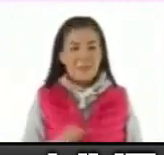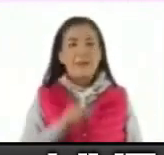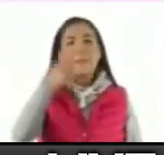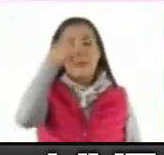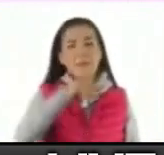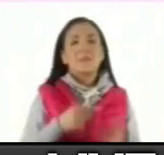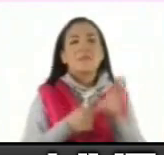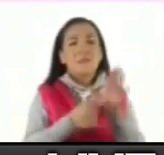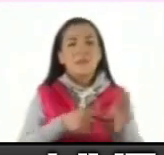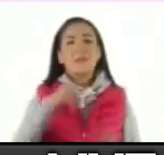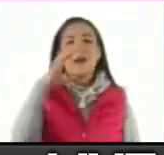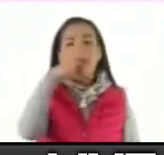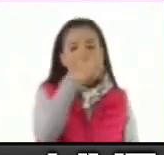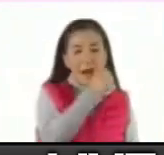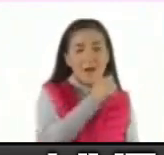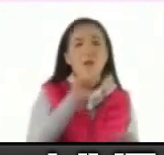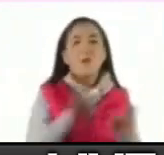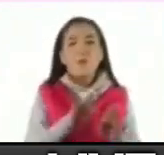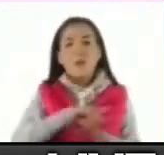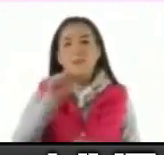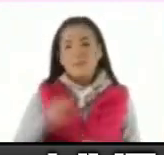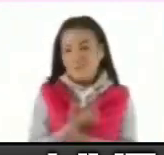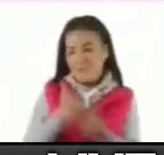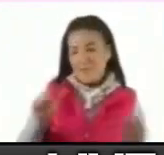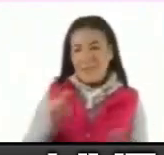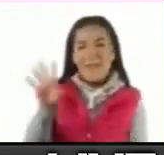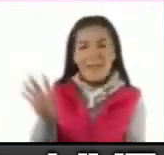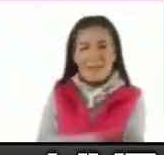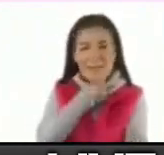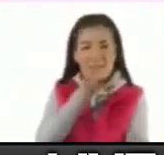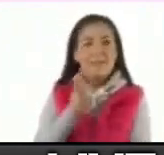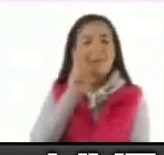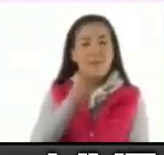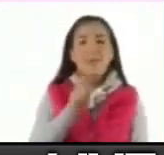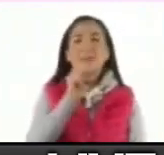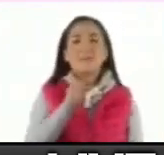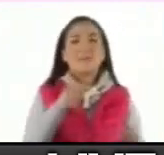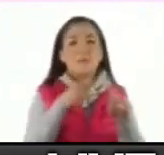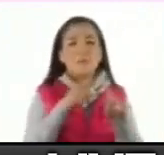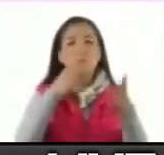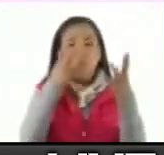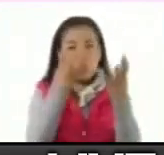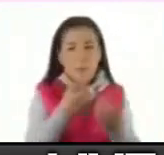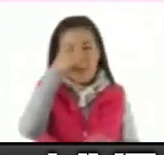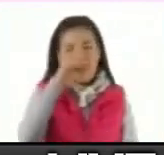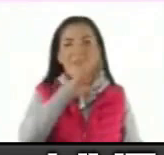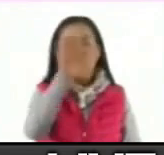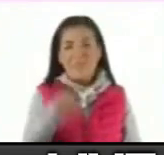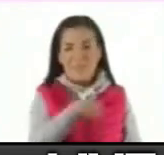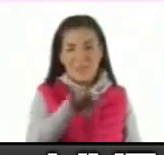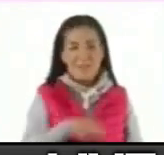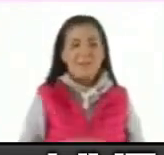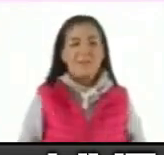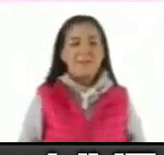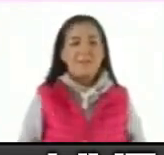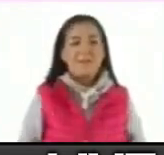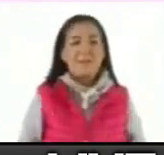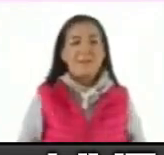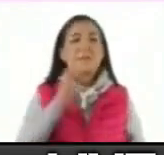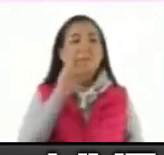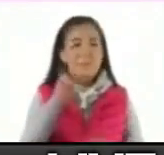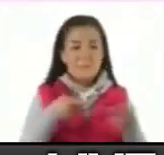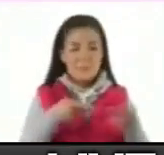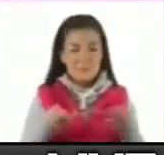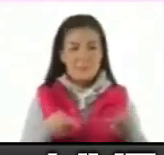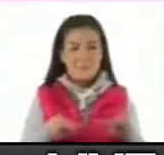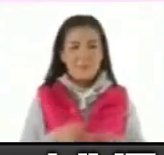que emite calor debido a la liberación de energía. Vamos a obtener una pasta para elefantes. Muy bien, vamos a hacer la